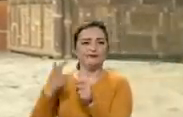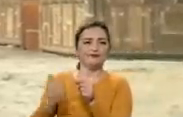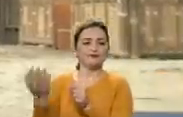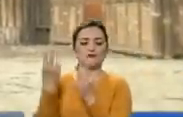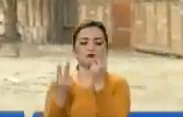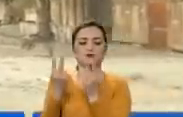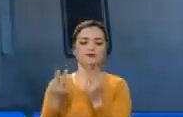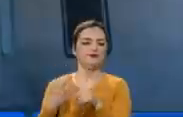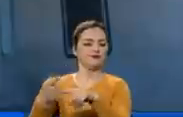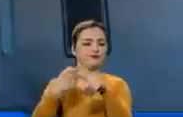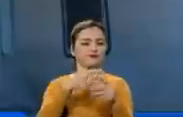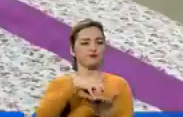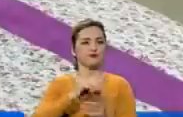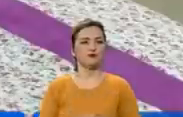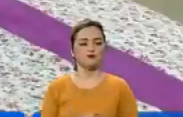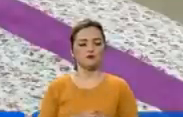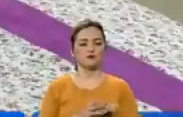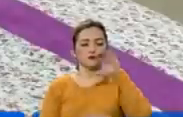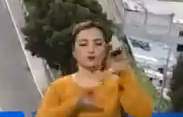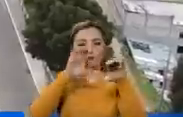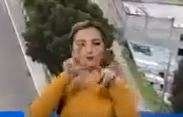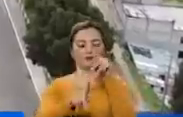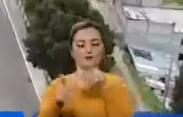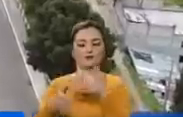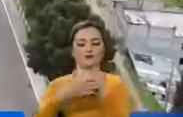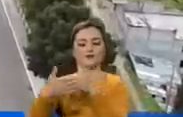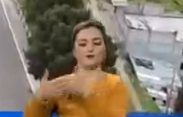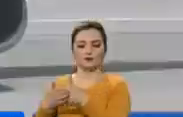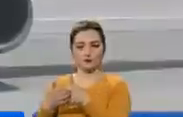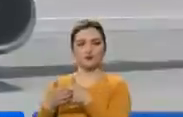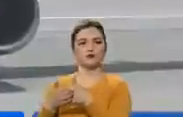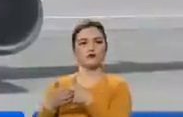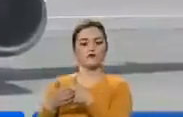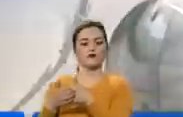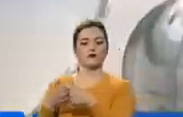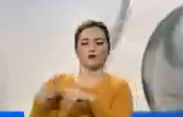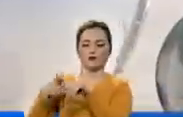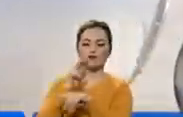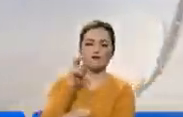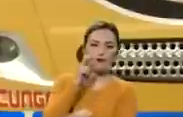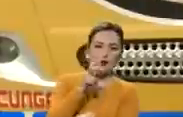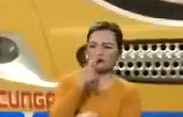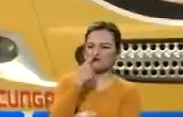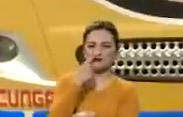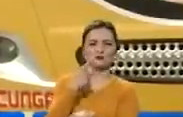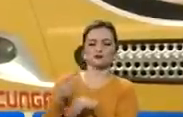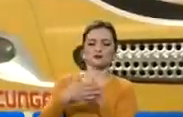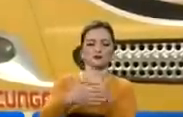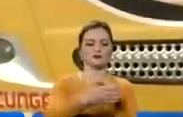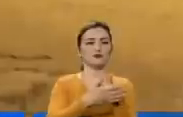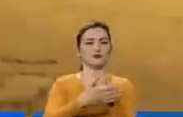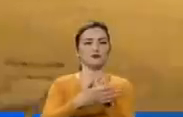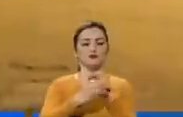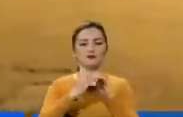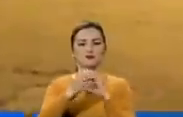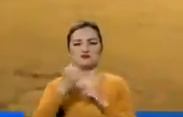El cierre de playas, museos, hoteles y grandes atractivos turísticos, la restricción en el transporte aéreo y terrestre y el